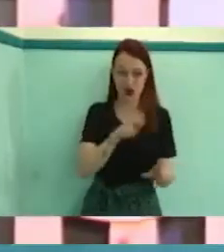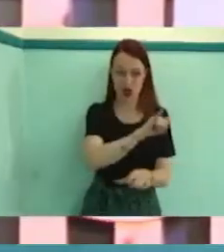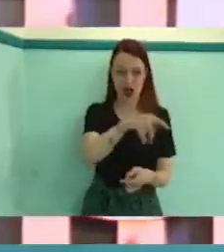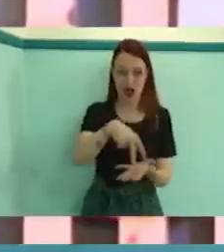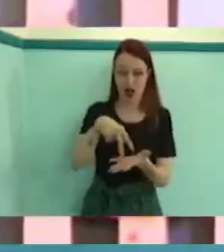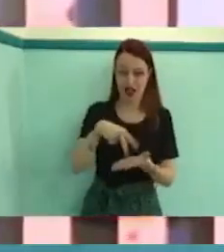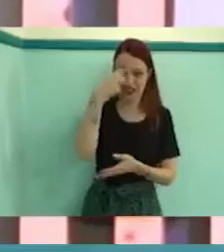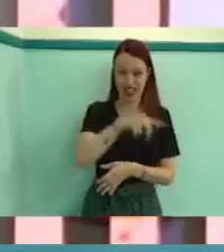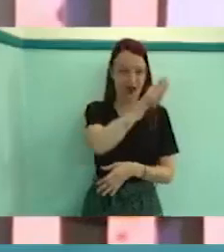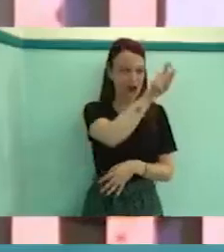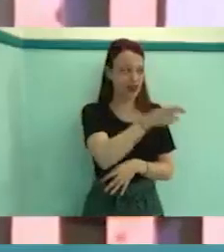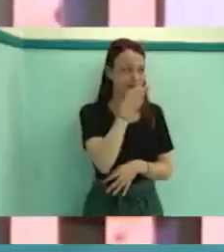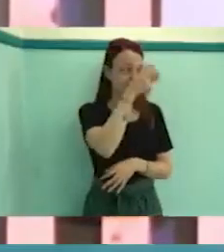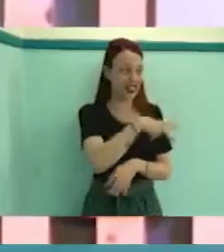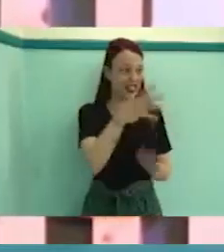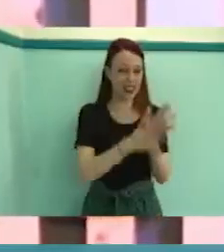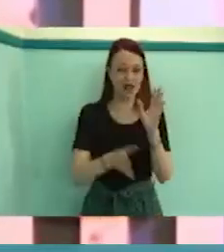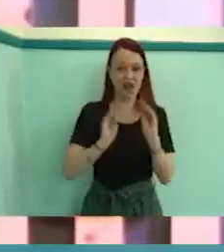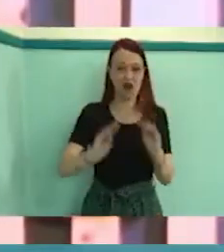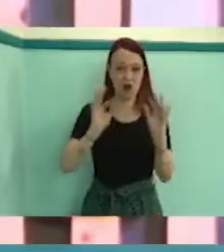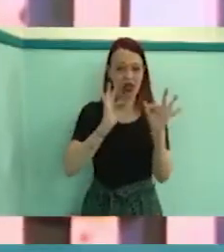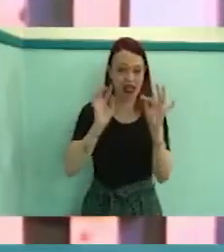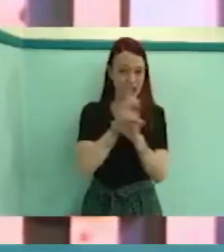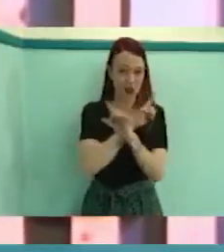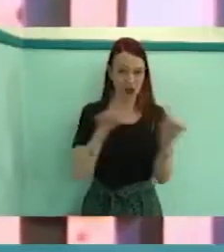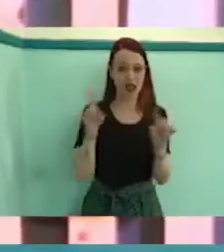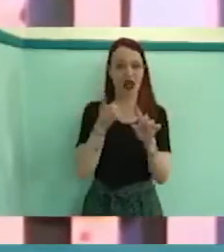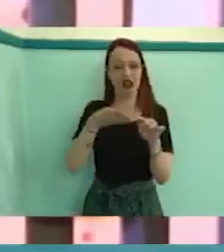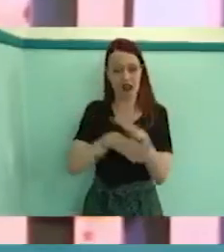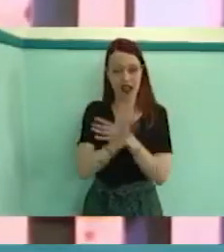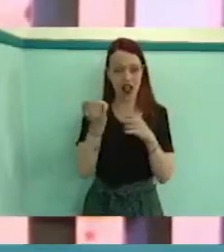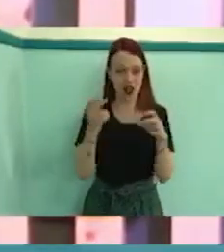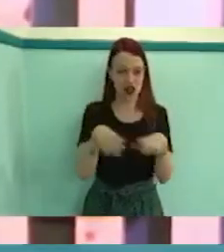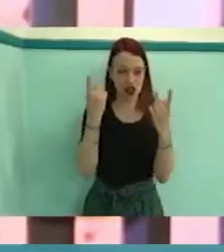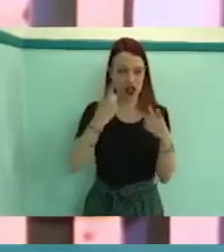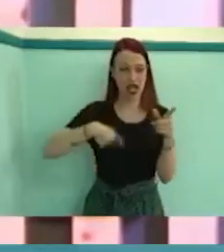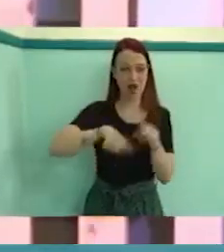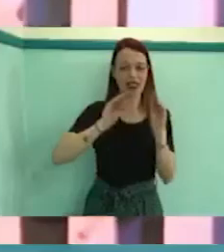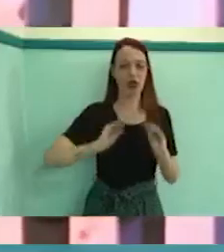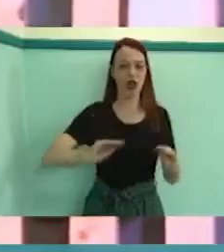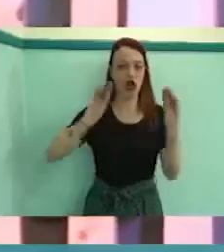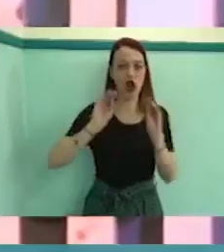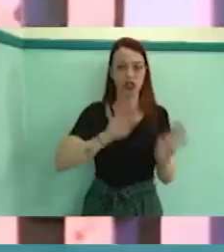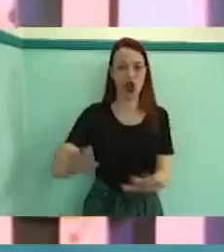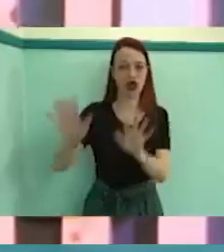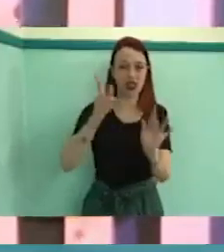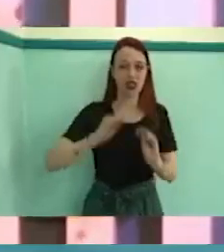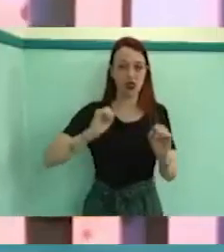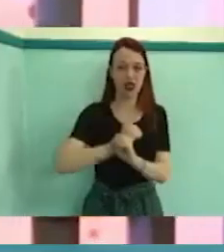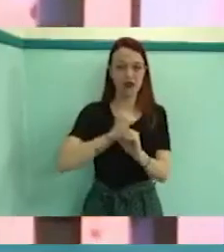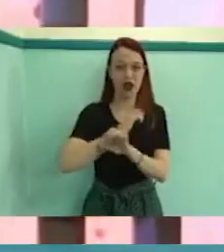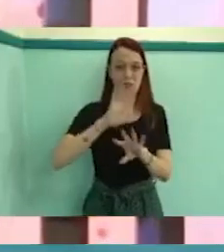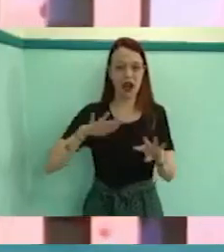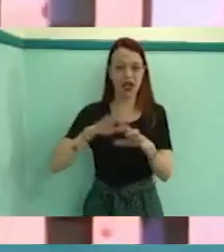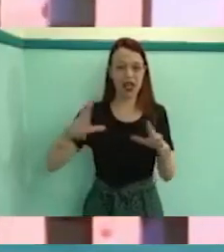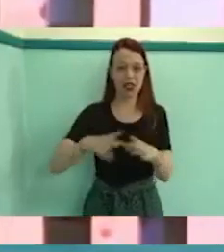conocen pero bueno formada en teatro musical integración social y coaching holístico dedicada su labor en redes sociales de